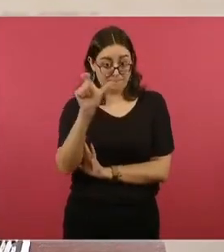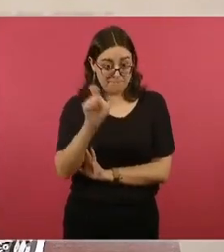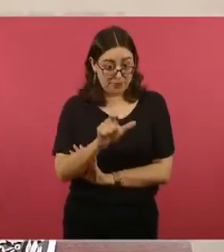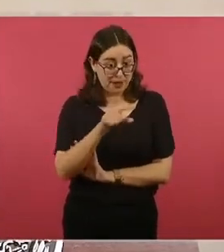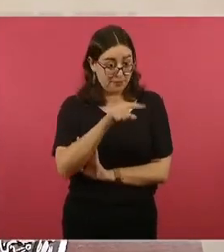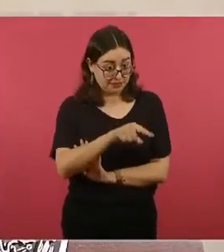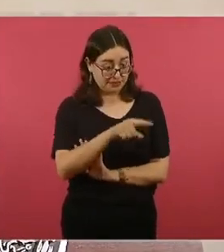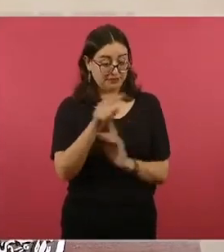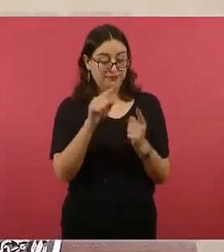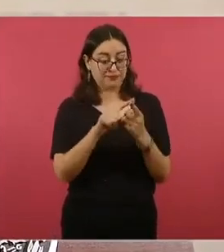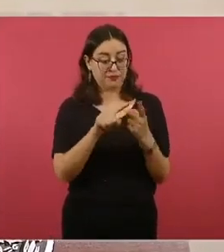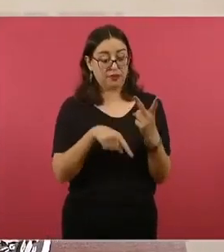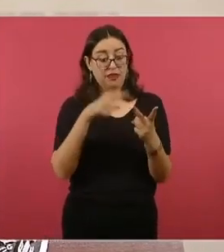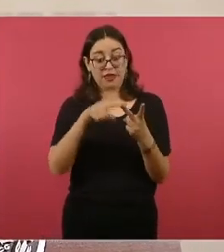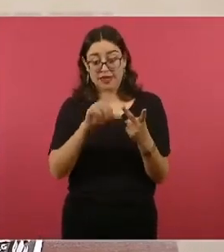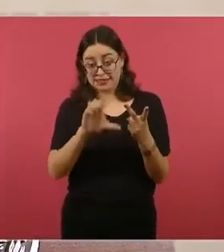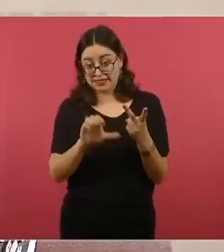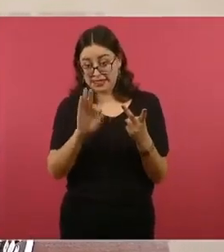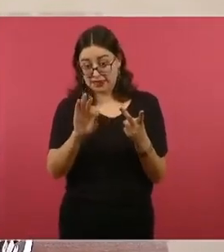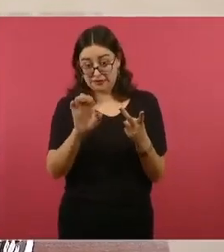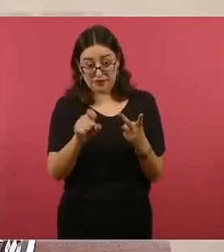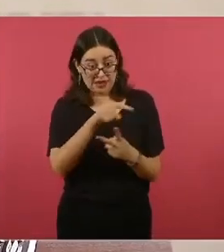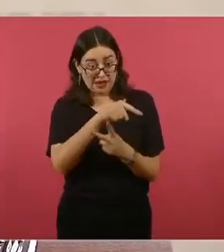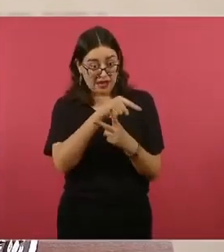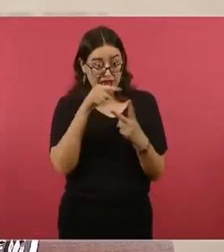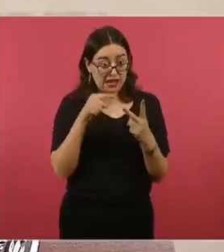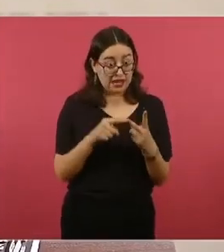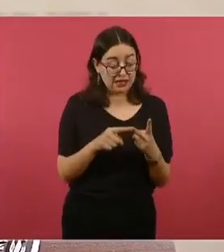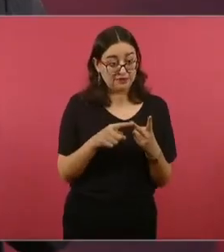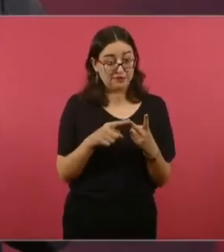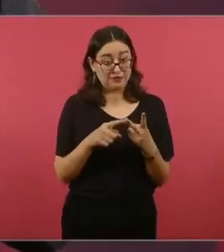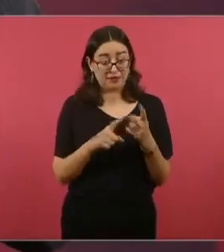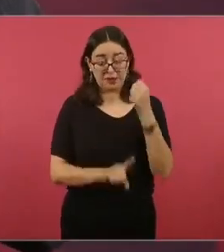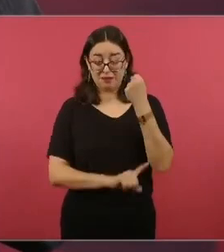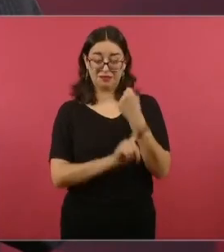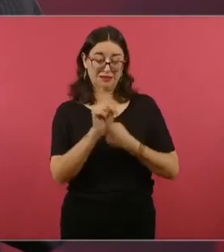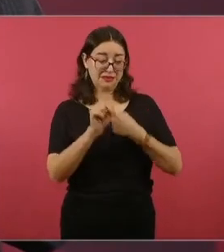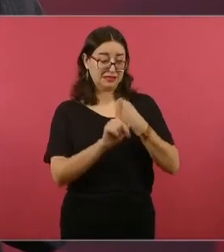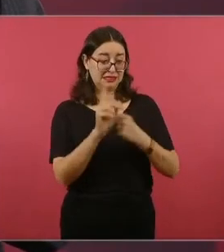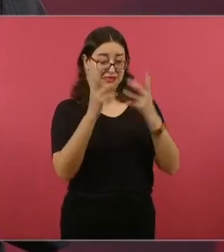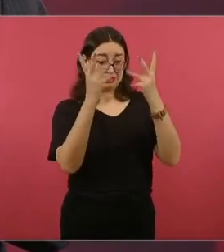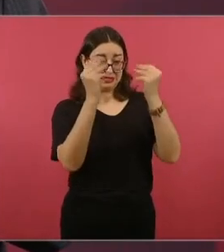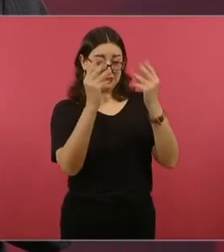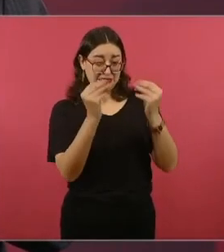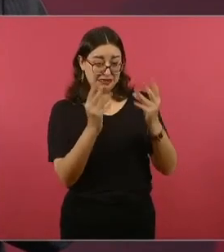rescatar a la Comisión Federal de Electricidad, en lo general,